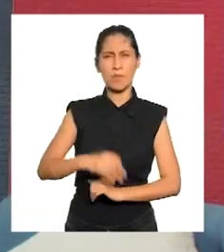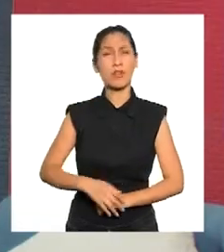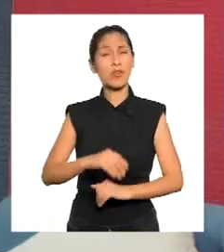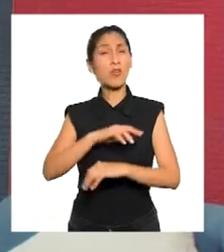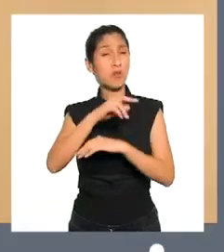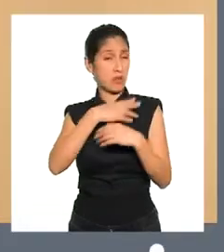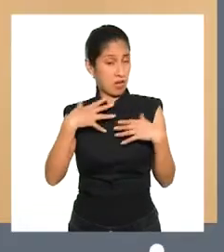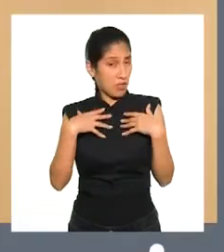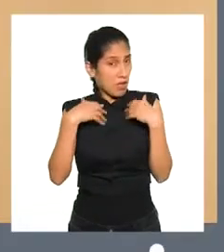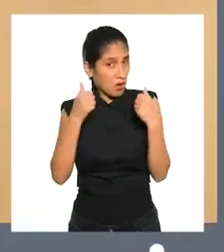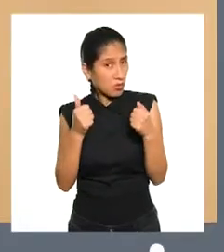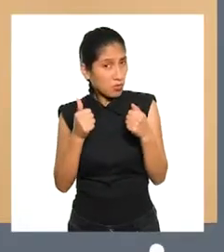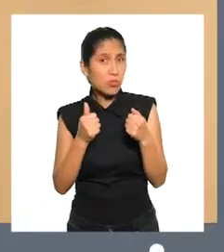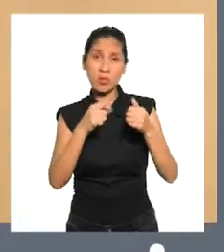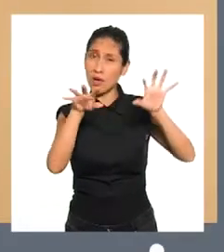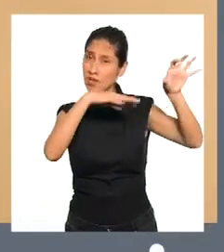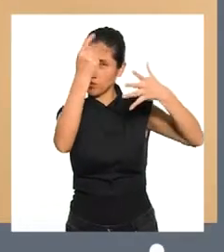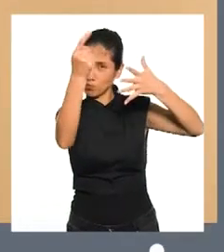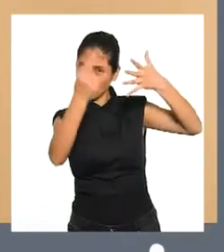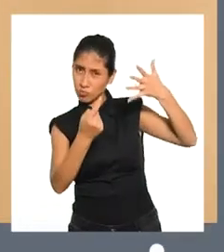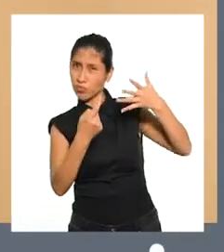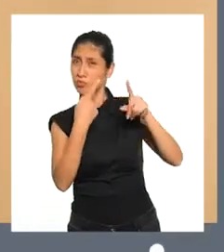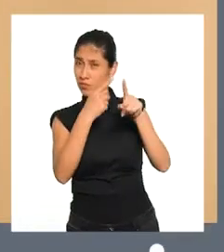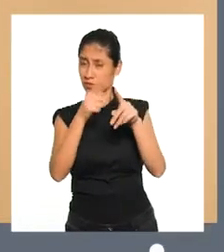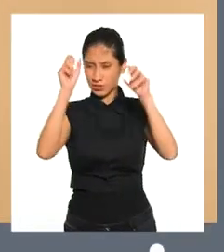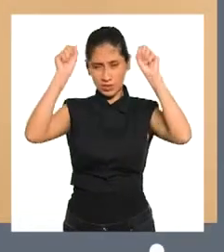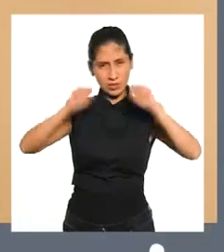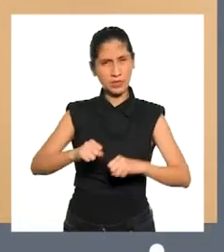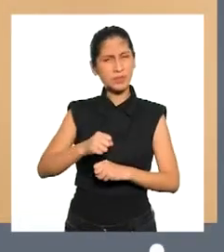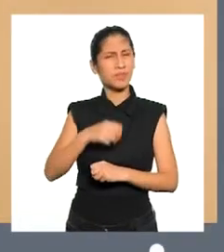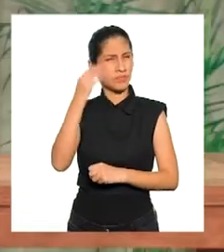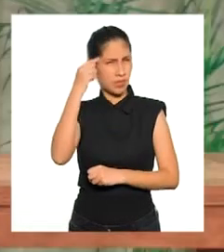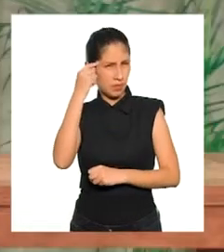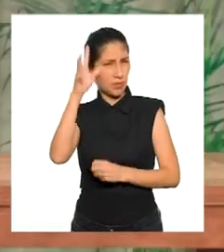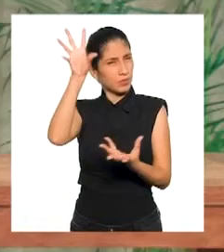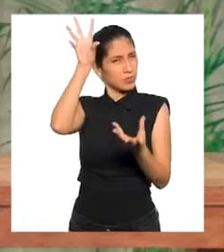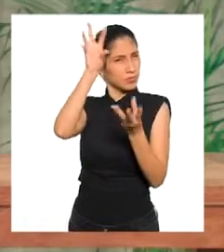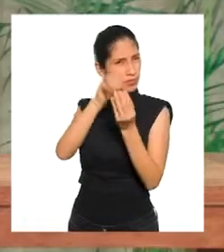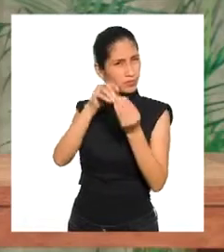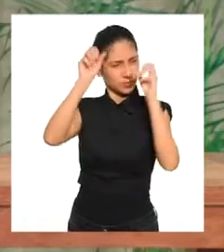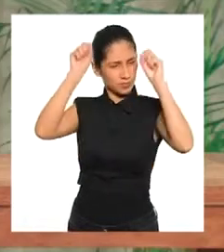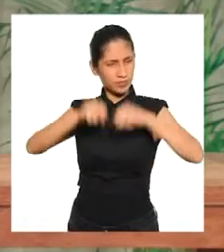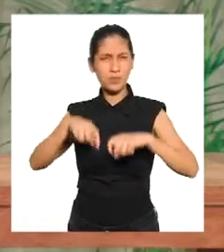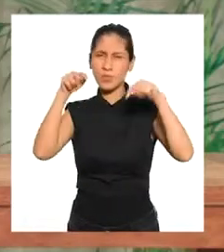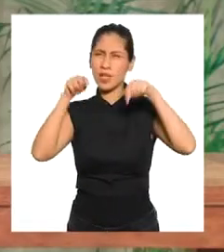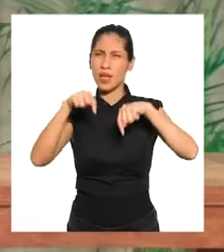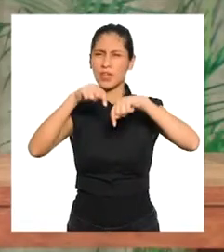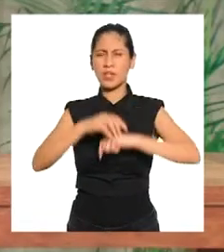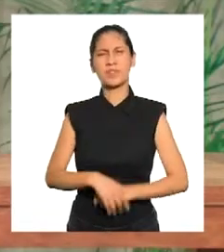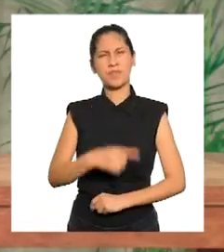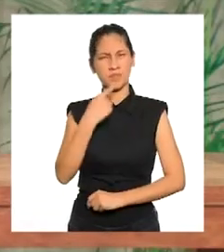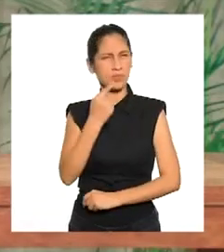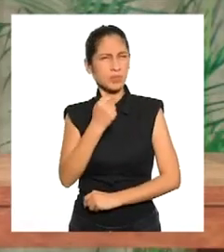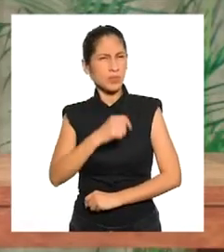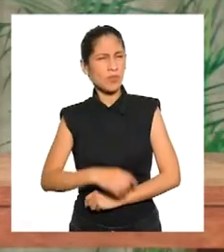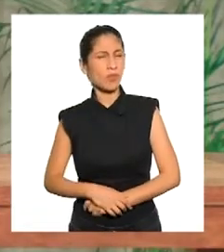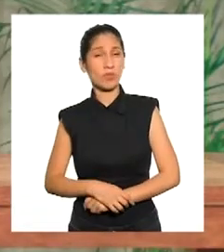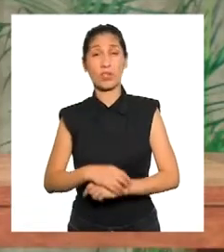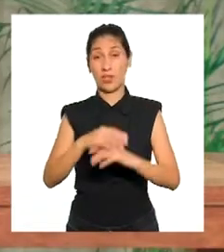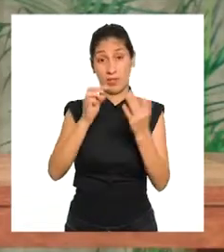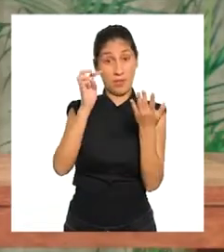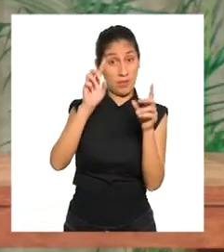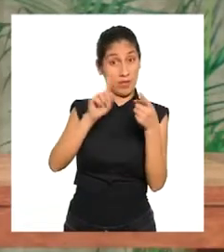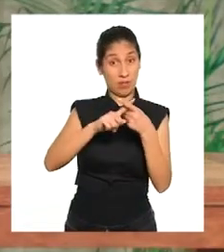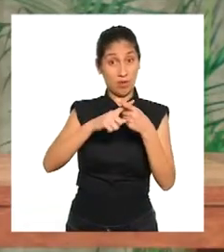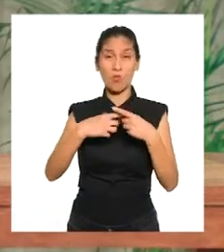nuestra salud. Exacto, Brigitte. ¿Qué opinan si hacemos un resumen? Claro, en esta oportunidad hemos visto cómo influye el